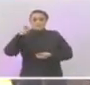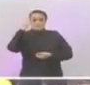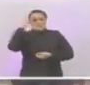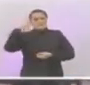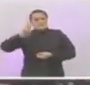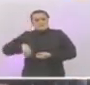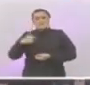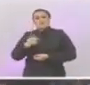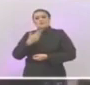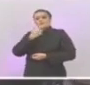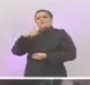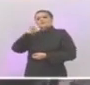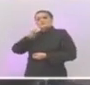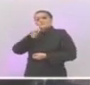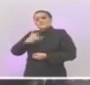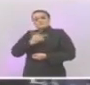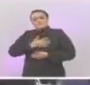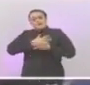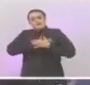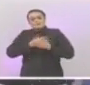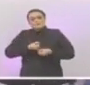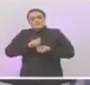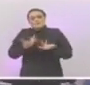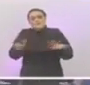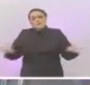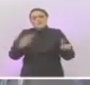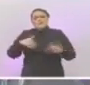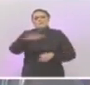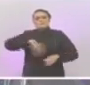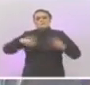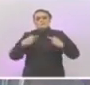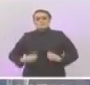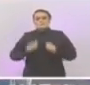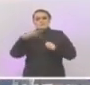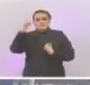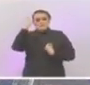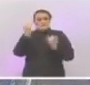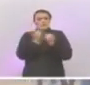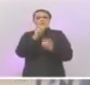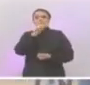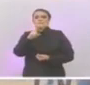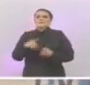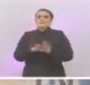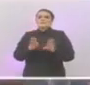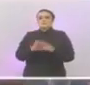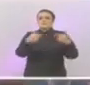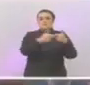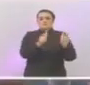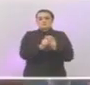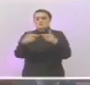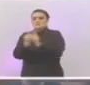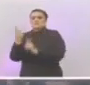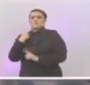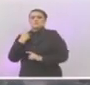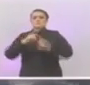especial su ánimo generoso y cordial para los potosinos. También a las fuerzas políticas representadas en